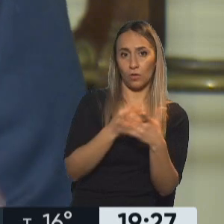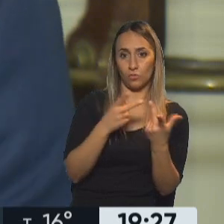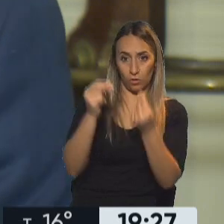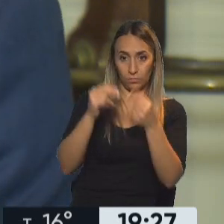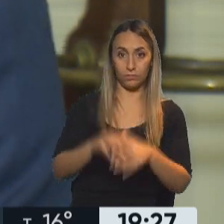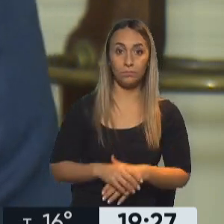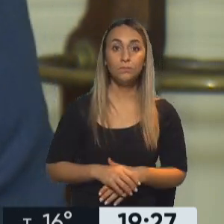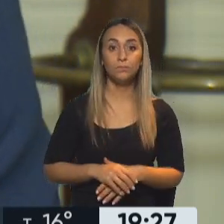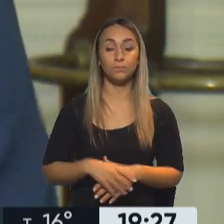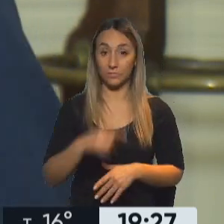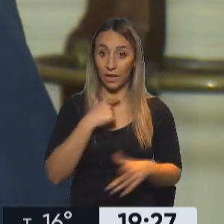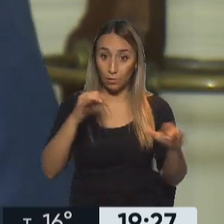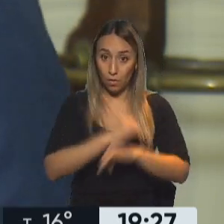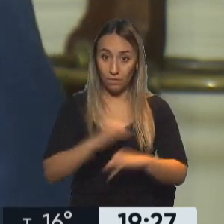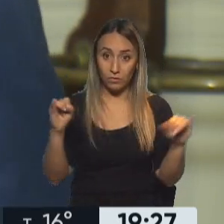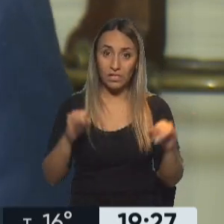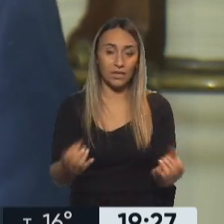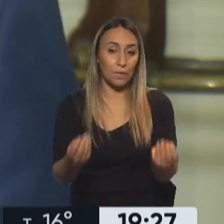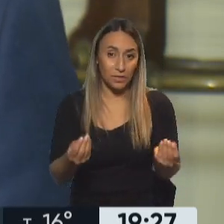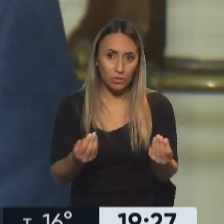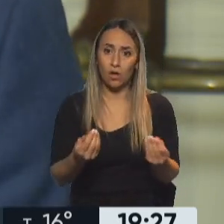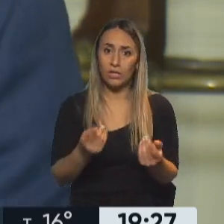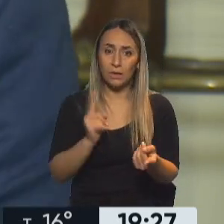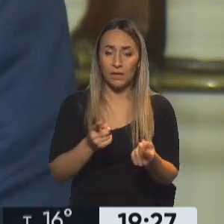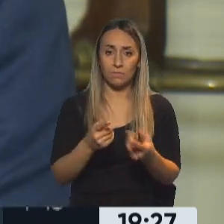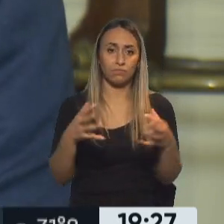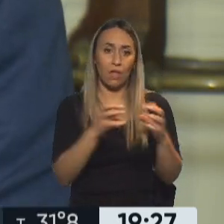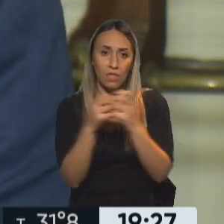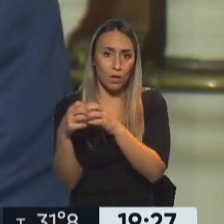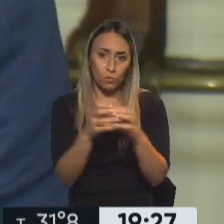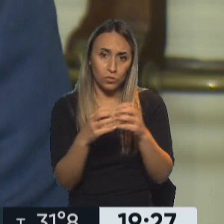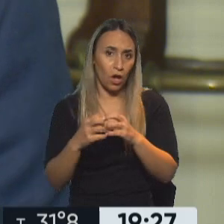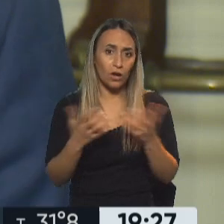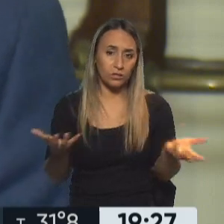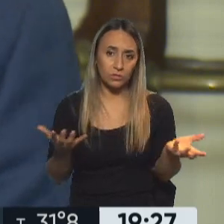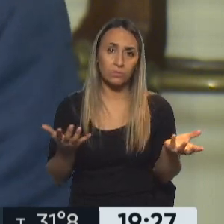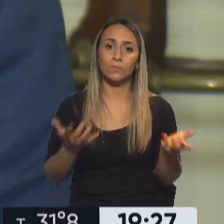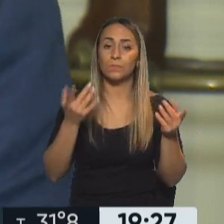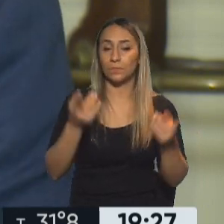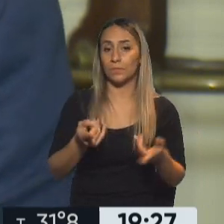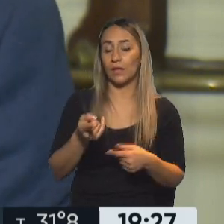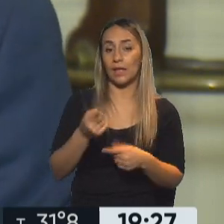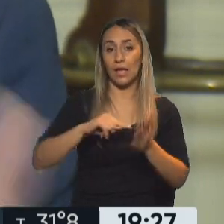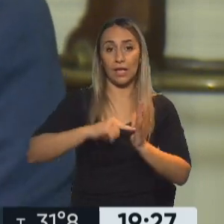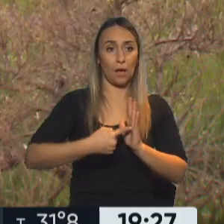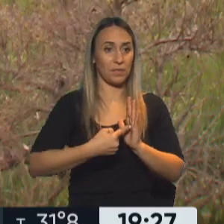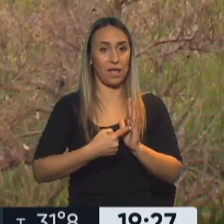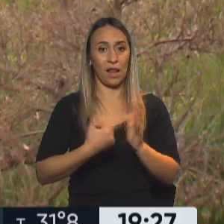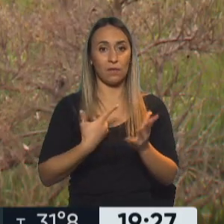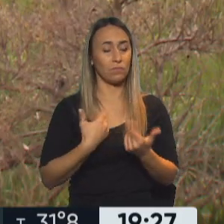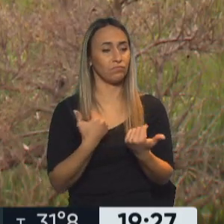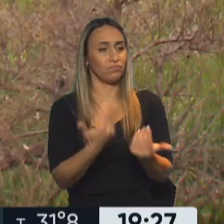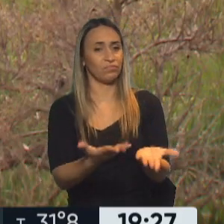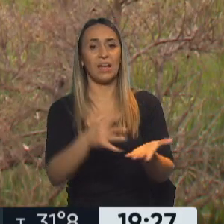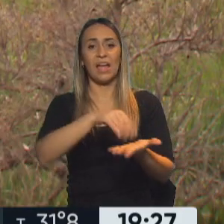Queremos difundir lo que pasó, instalar la discusión sobre esta oportunidad que hay, que además el uso por el cual la ciudad cedió de forma gratuita